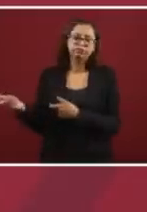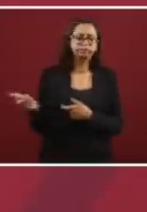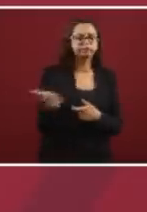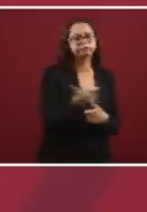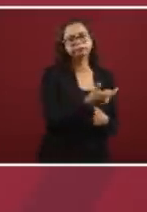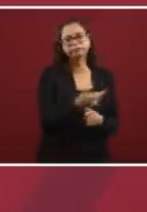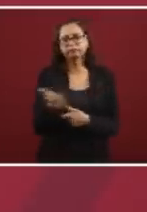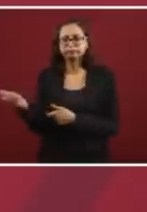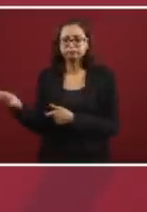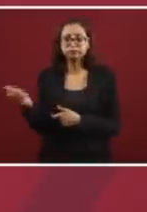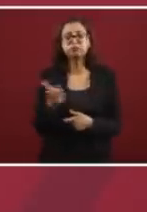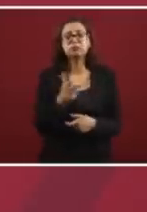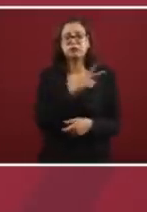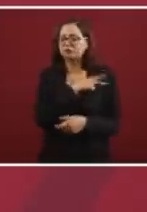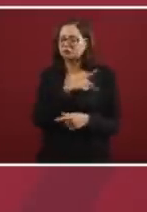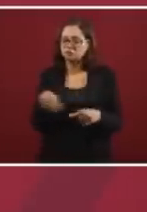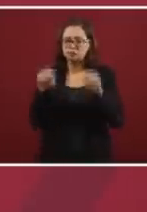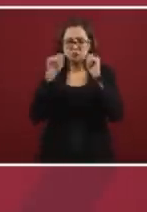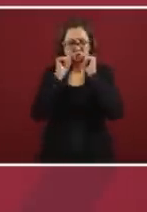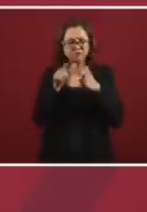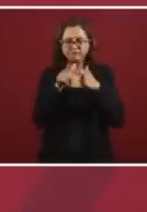todavía herido dispara